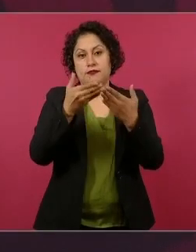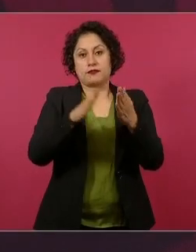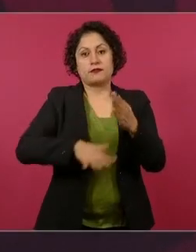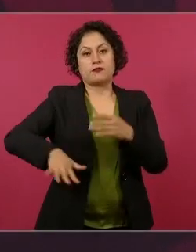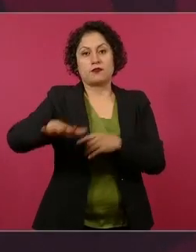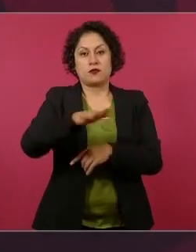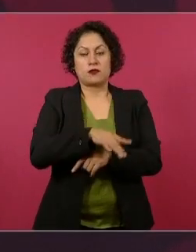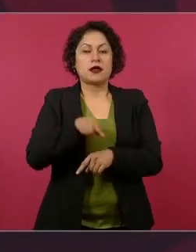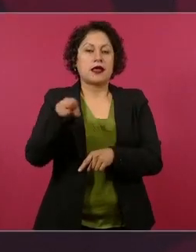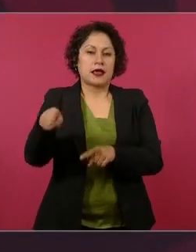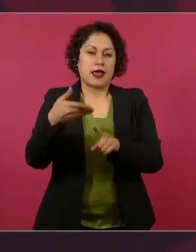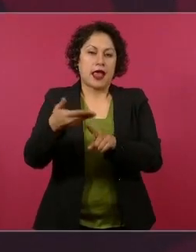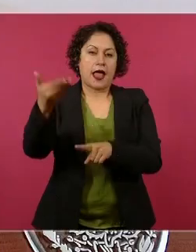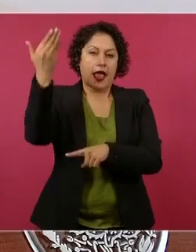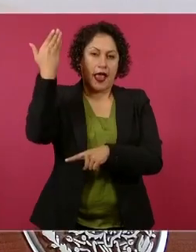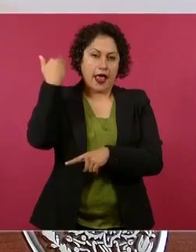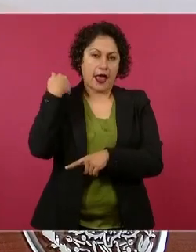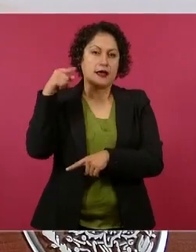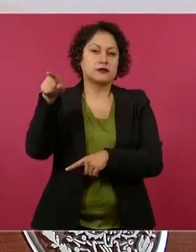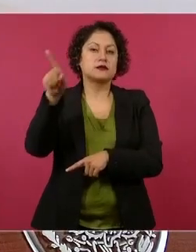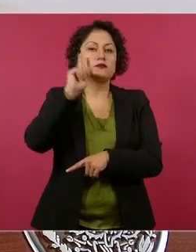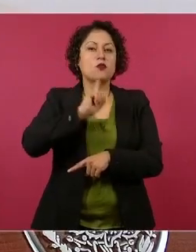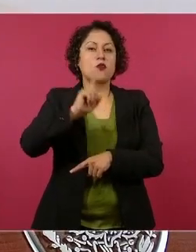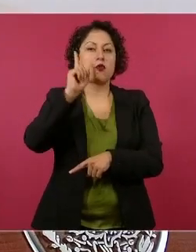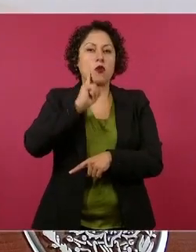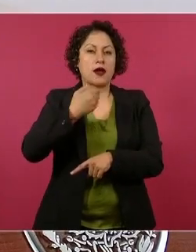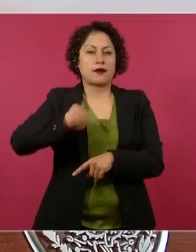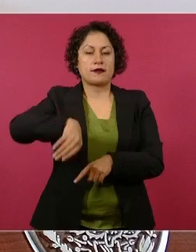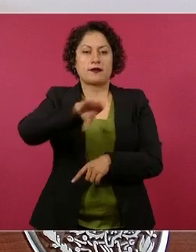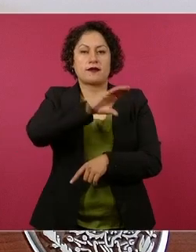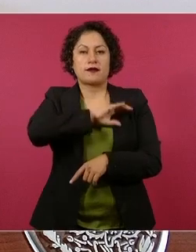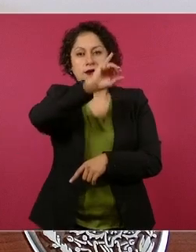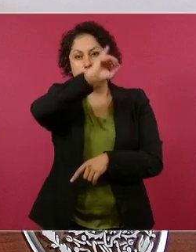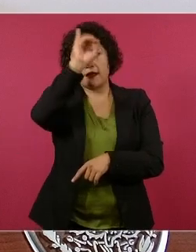cuando Claudia fue la jefa de gobierno.